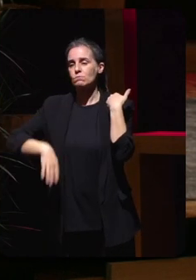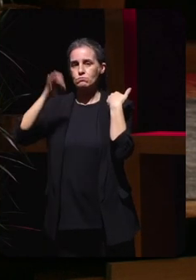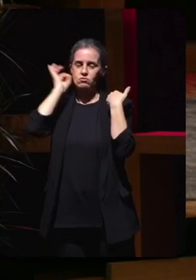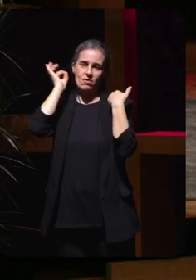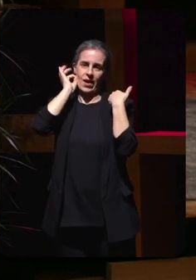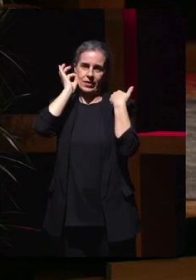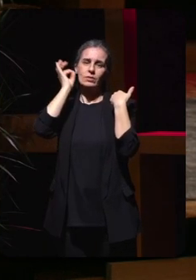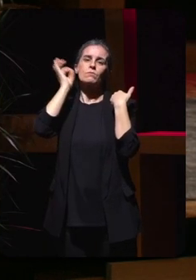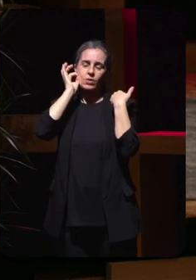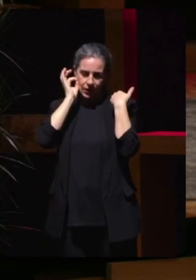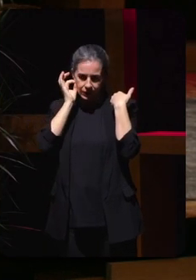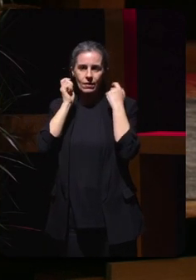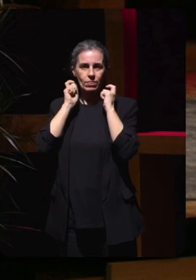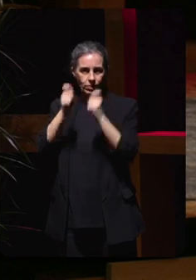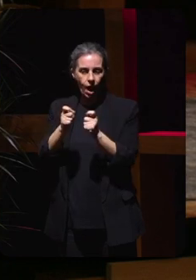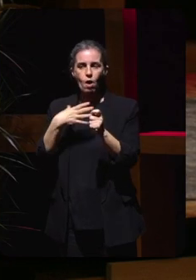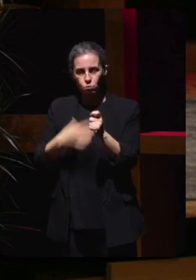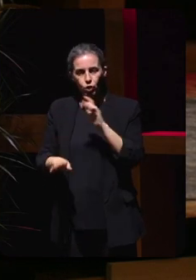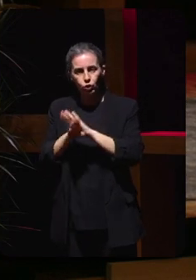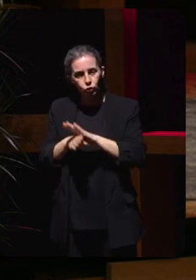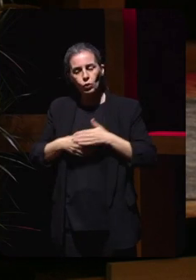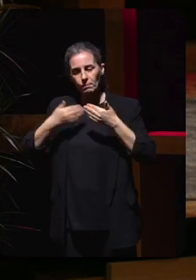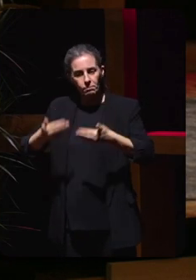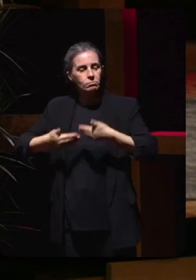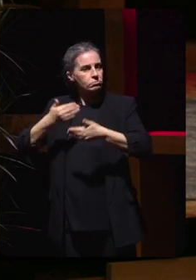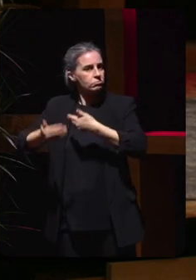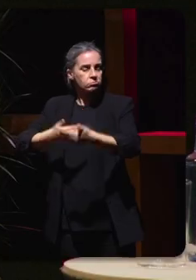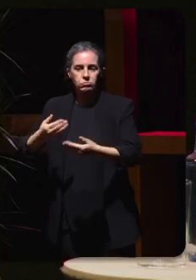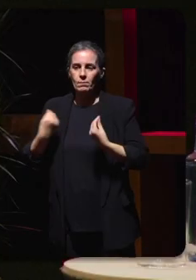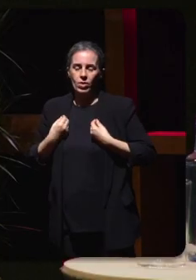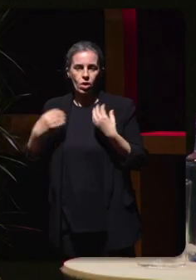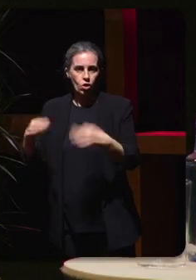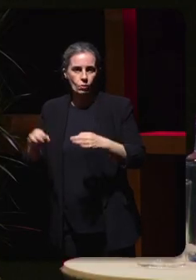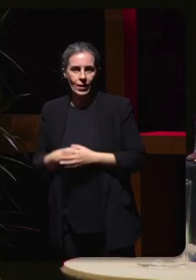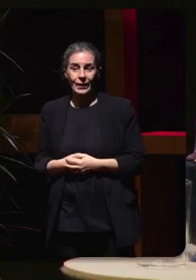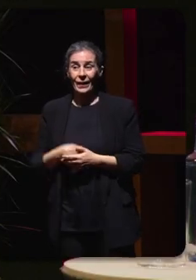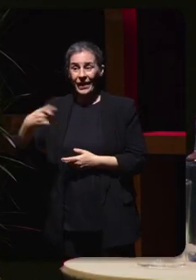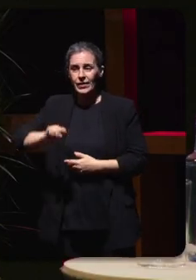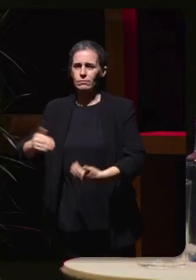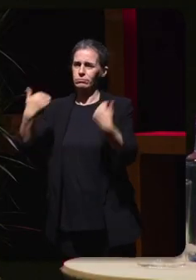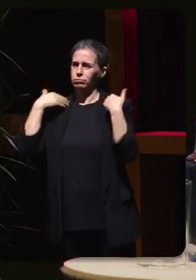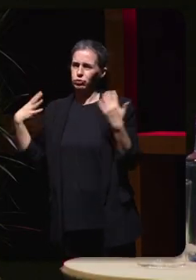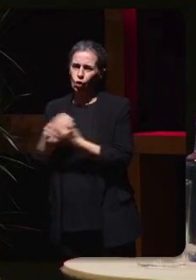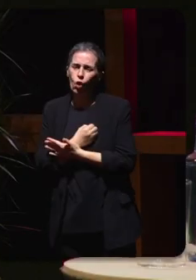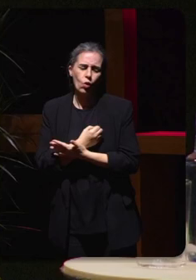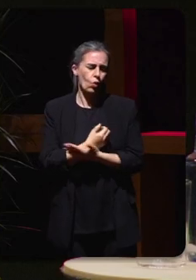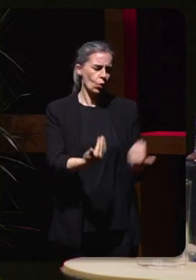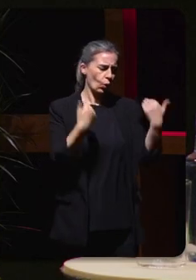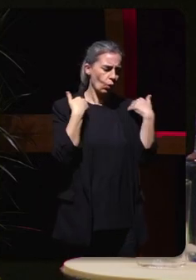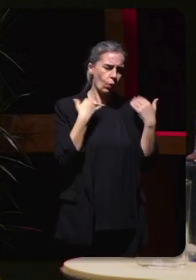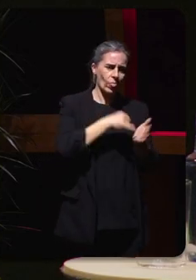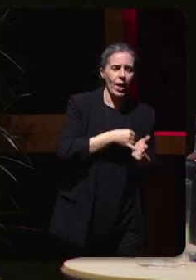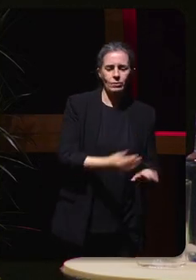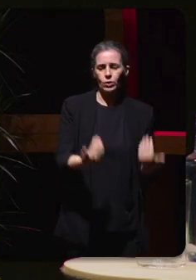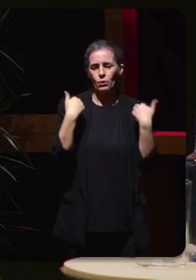las que permiten esa cotidianidad. Y recogen todo, es decir, no solo es ocuparse de los más débiles, los niños, los